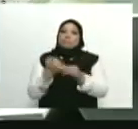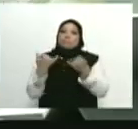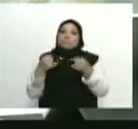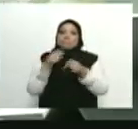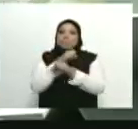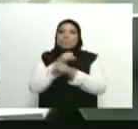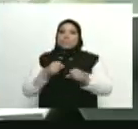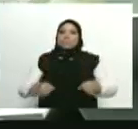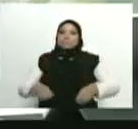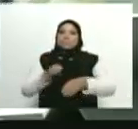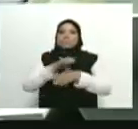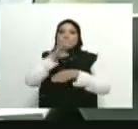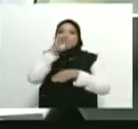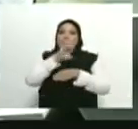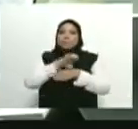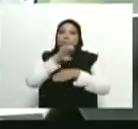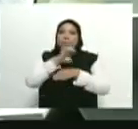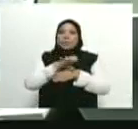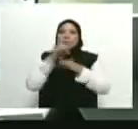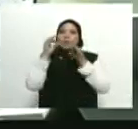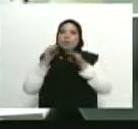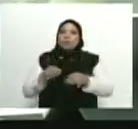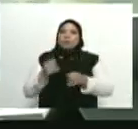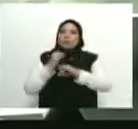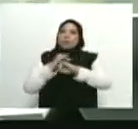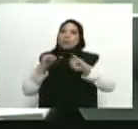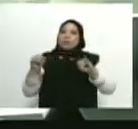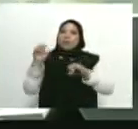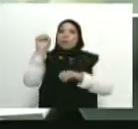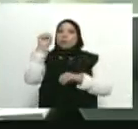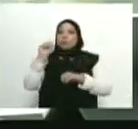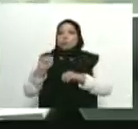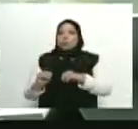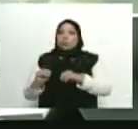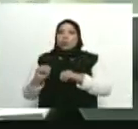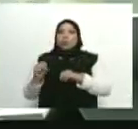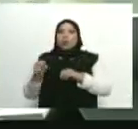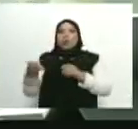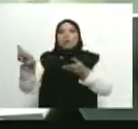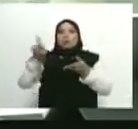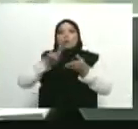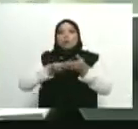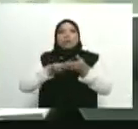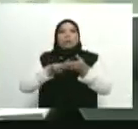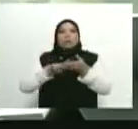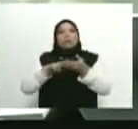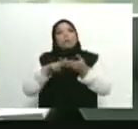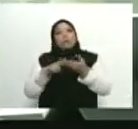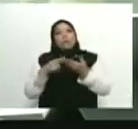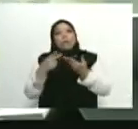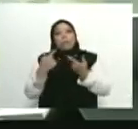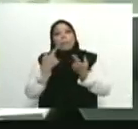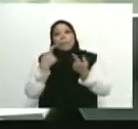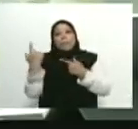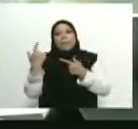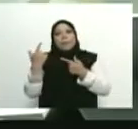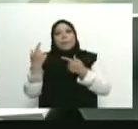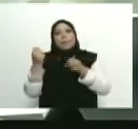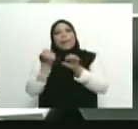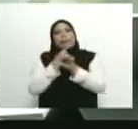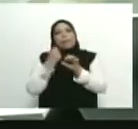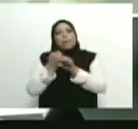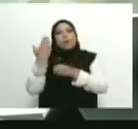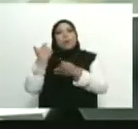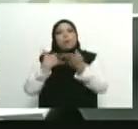Guayaquil, de Quito, y no se hubiera consolidado la independencia del sur y hubiéramos regresado al tiempo de la esclavitud,